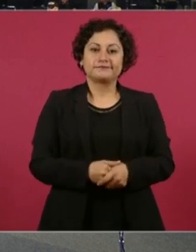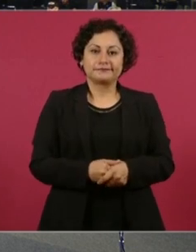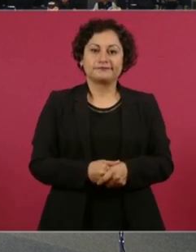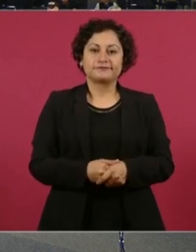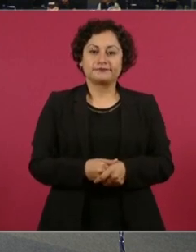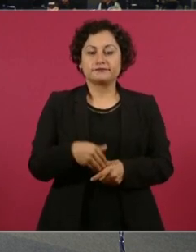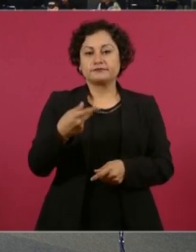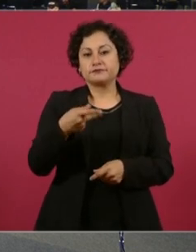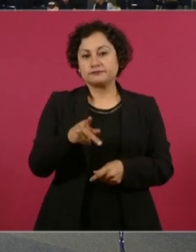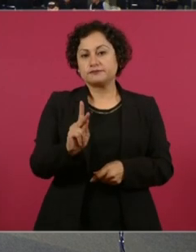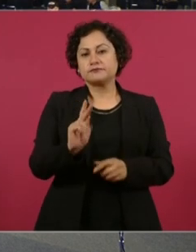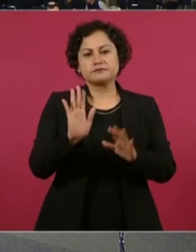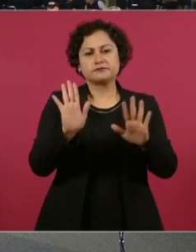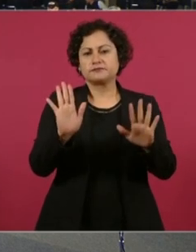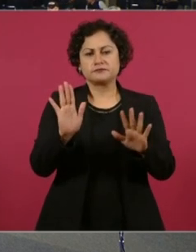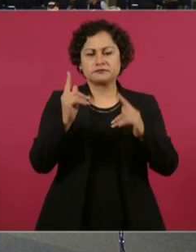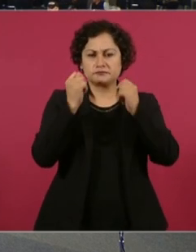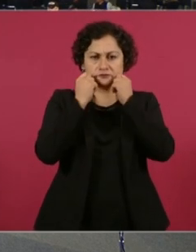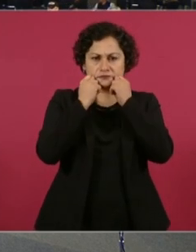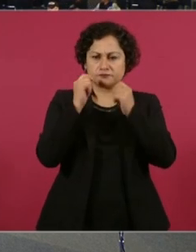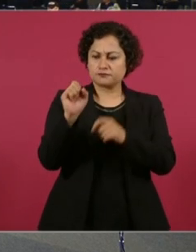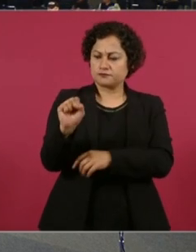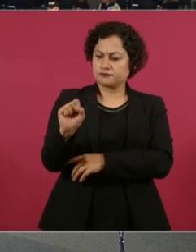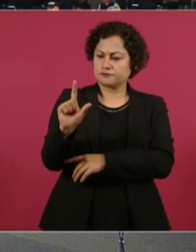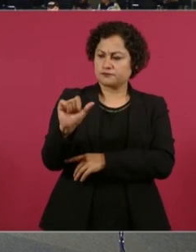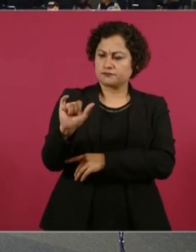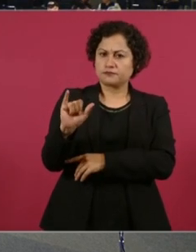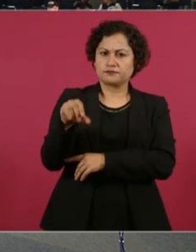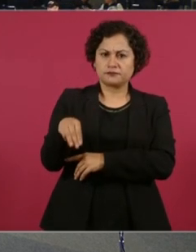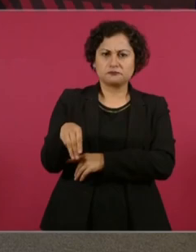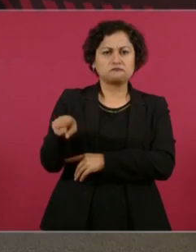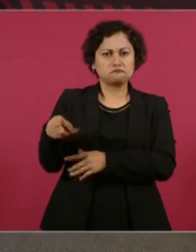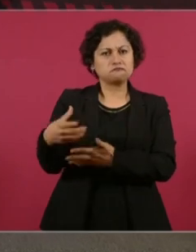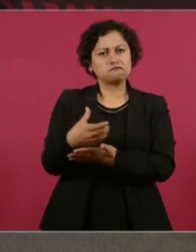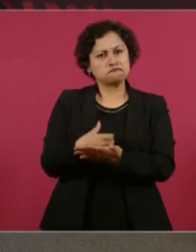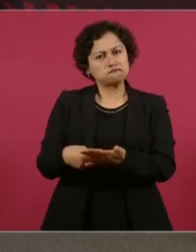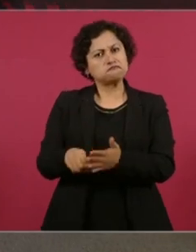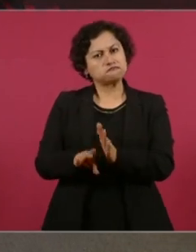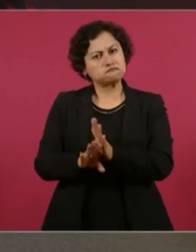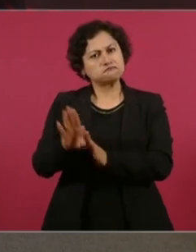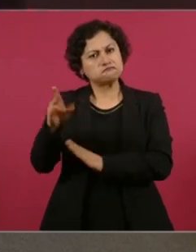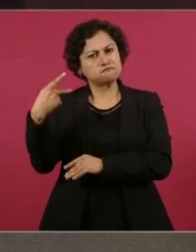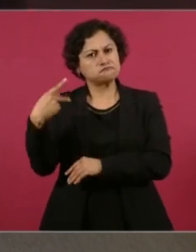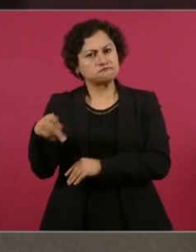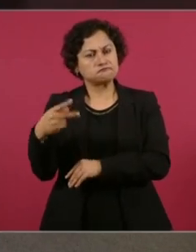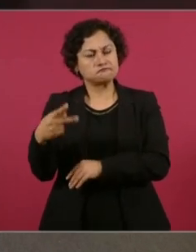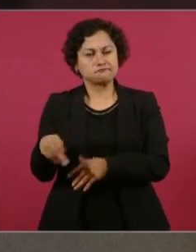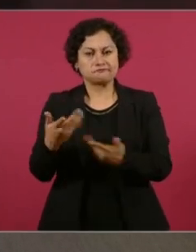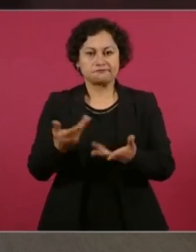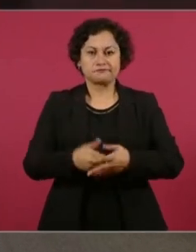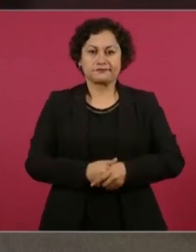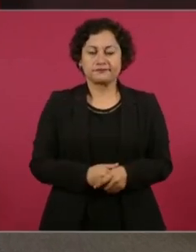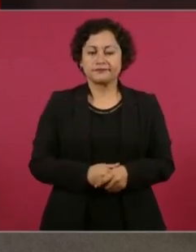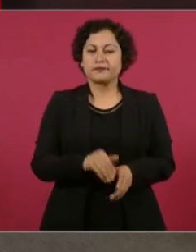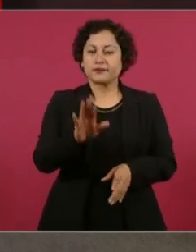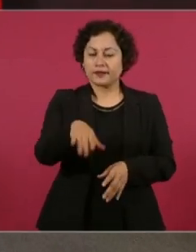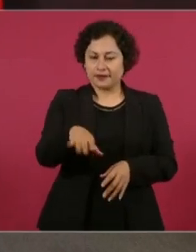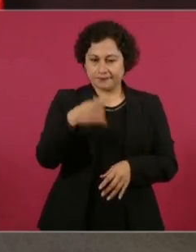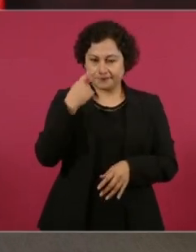la economía argentina. Pero me llamó la atención eso de ¿por qué no pones de nuevo la portada